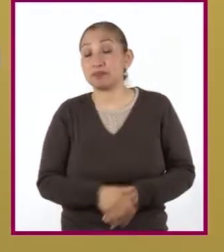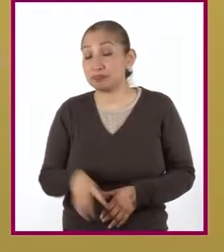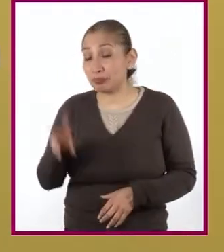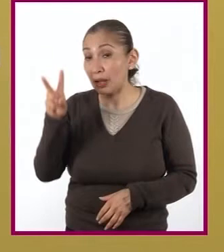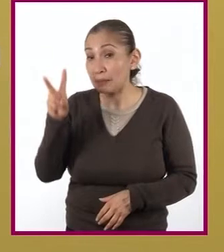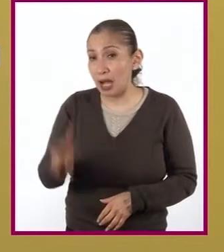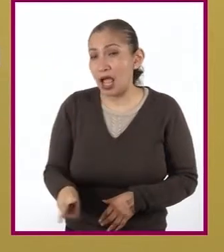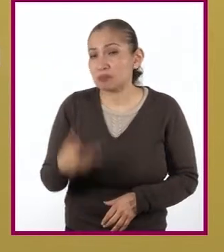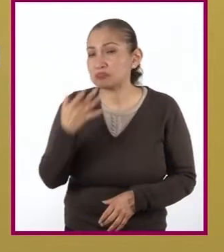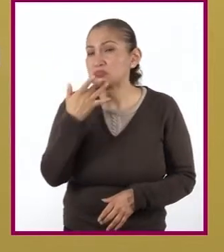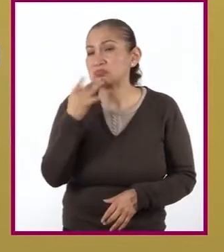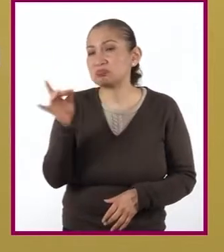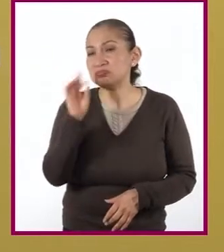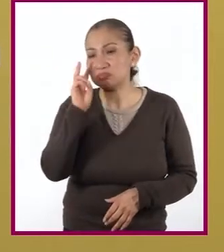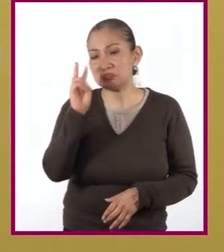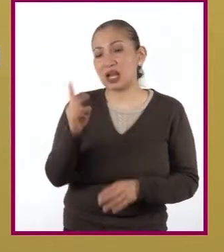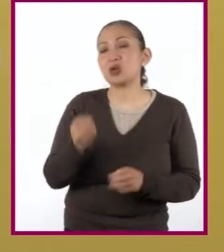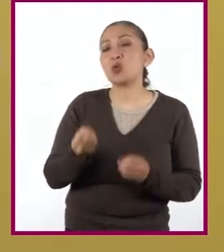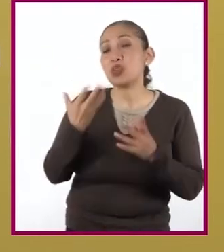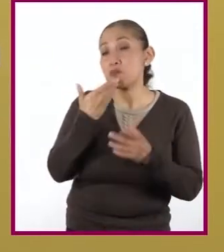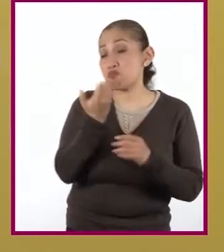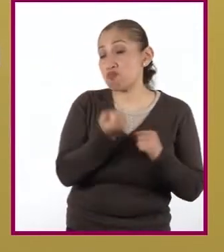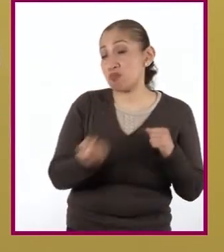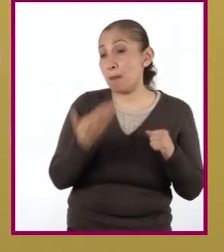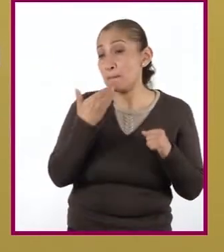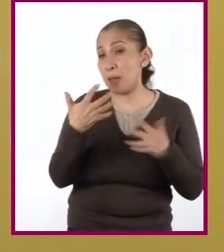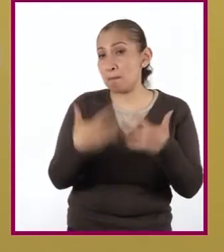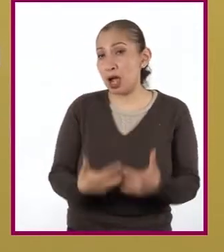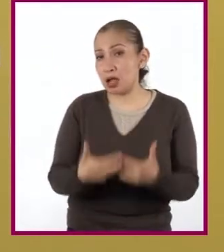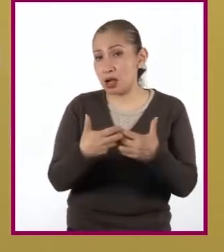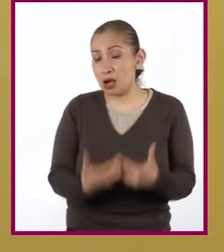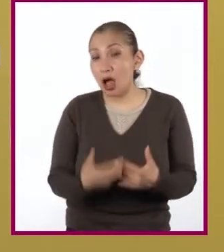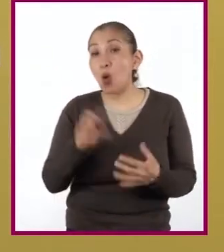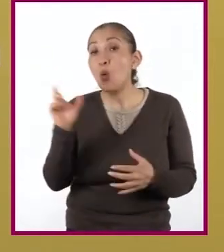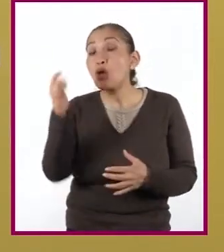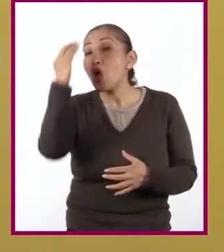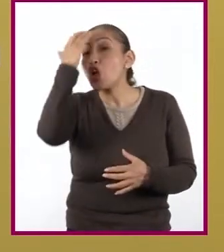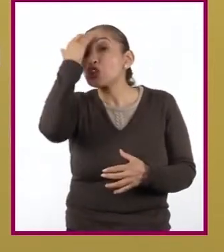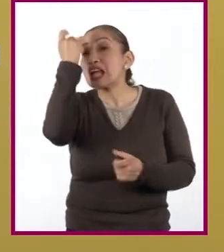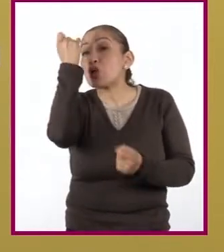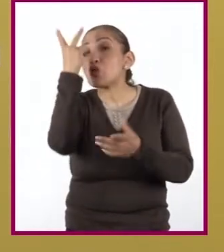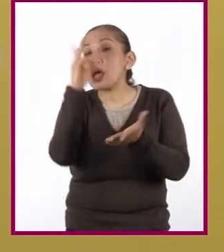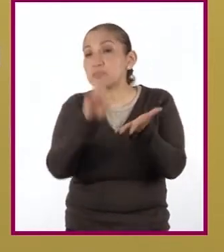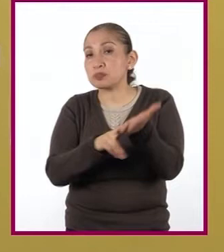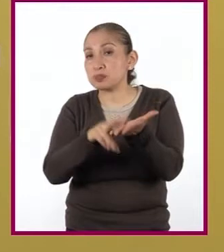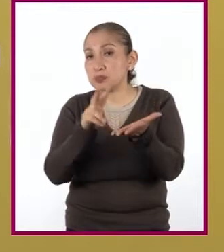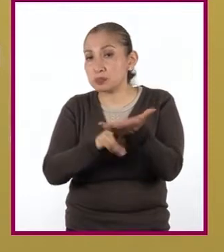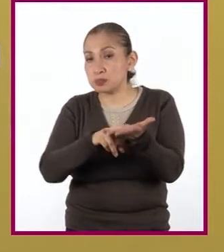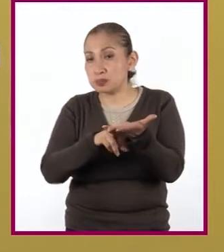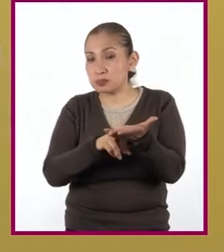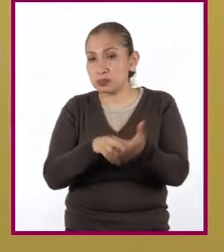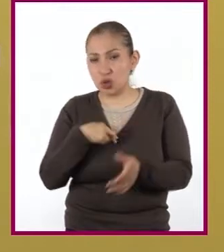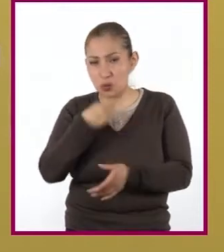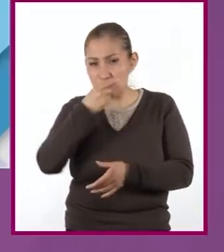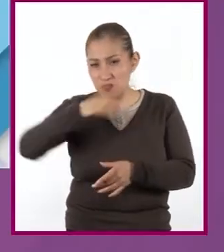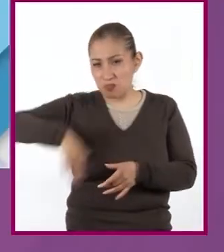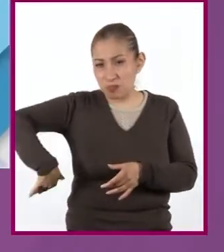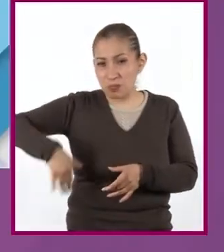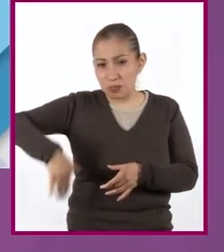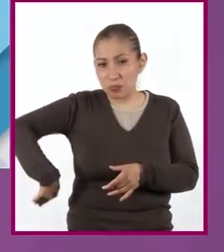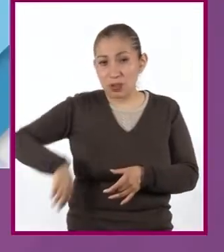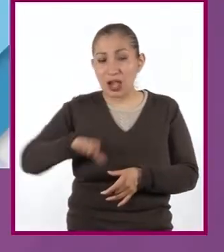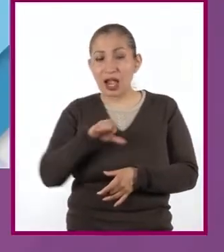Realmente es muy sencillo calcular la eficiencia, siempre que se conozcan ciertos valores. Como te comenté antes,